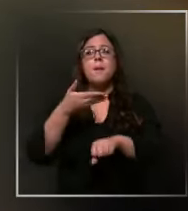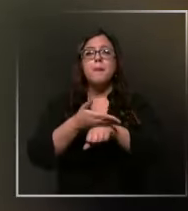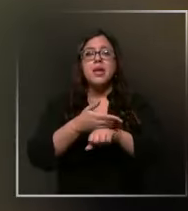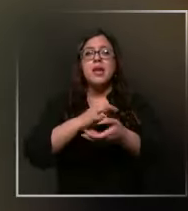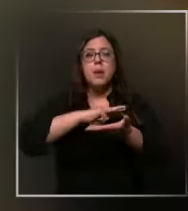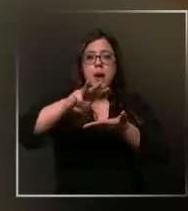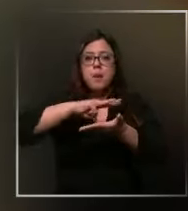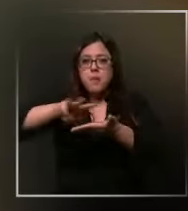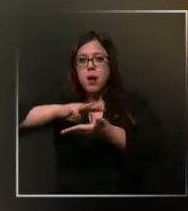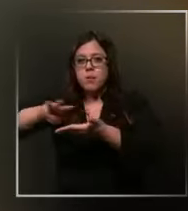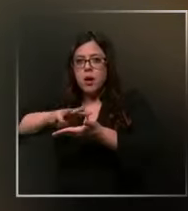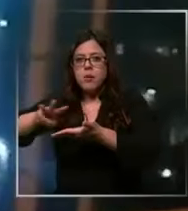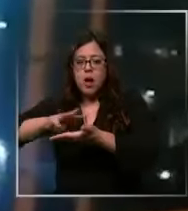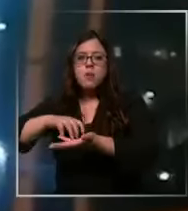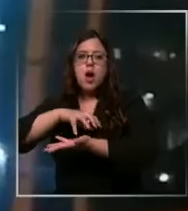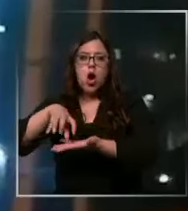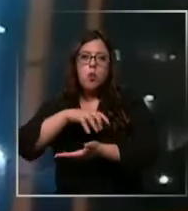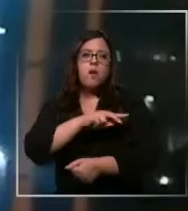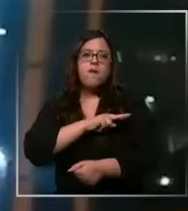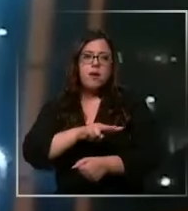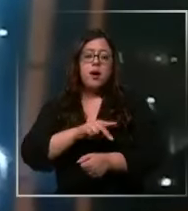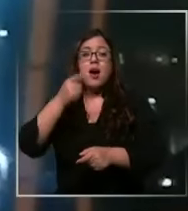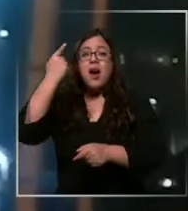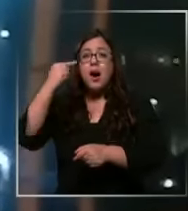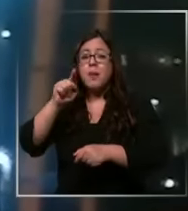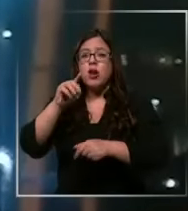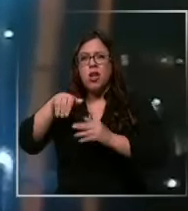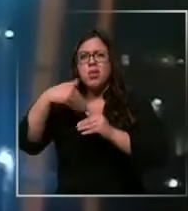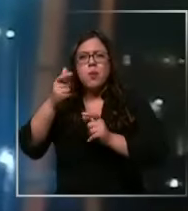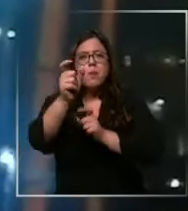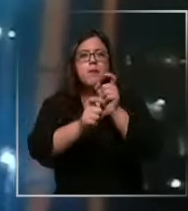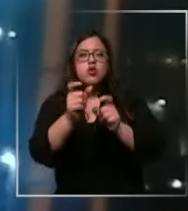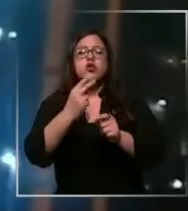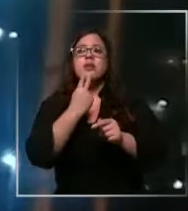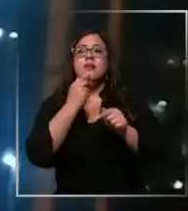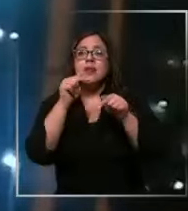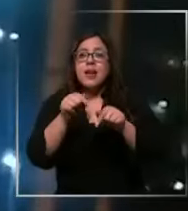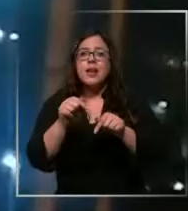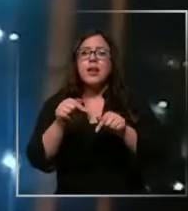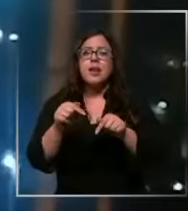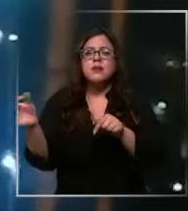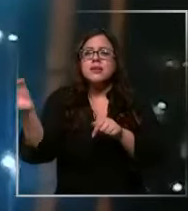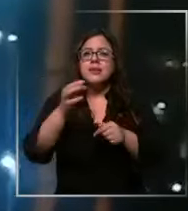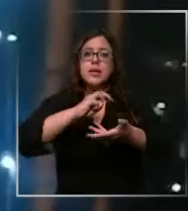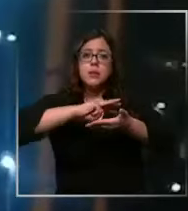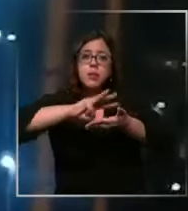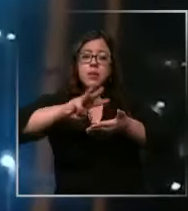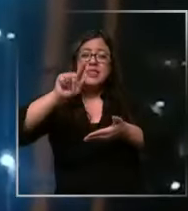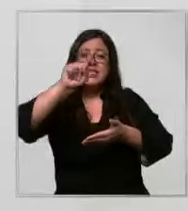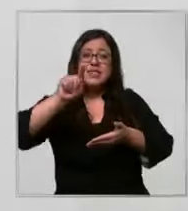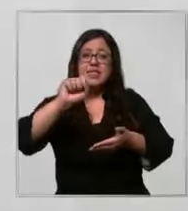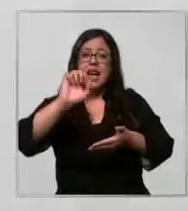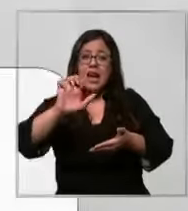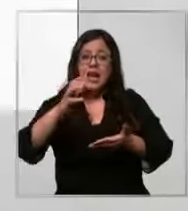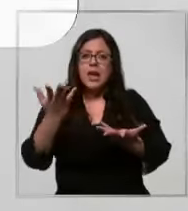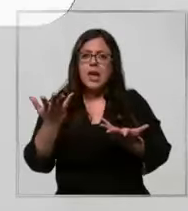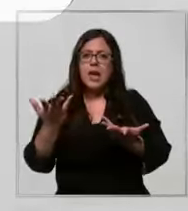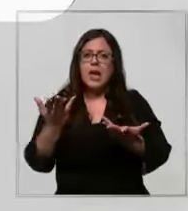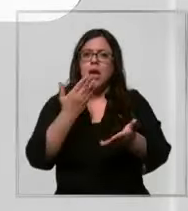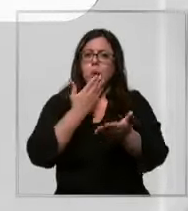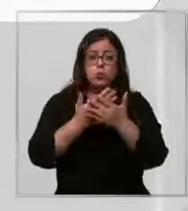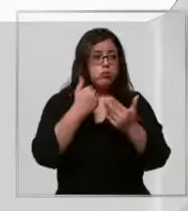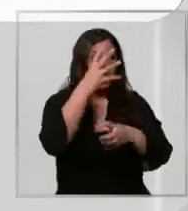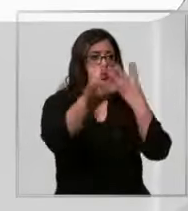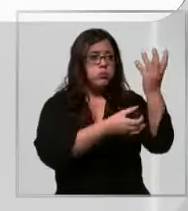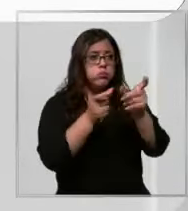percibido en la comuna de Valparaíso. Sin embargo, minutos más tarde, vecinos del lugar denunciaron que el sistema de alerta de emergencia llegó una vez que el